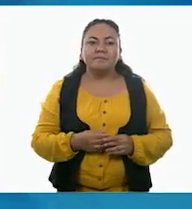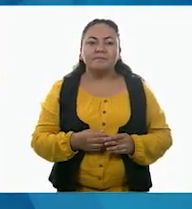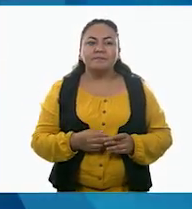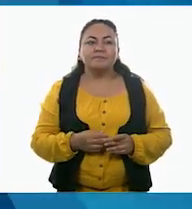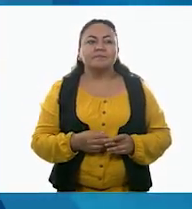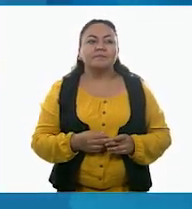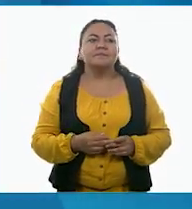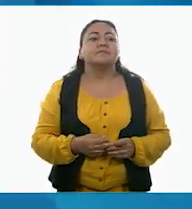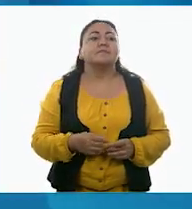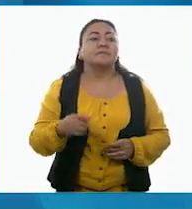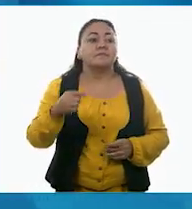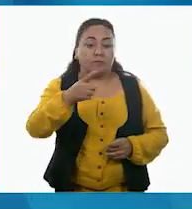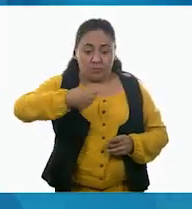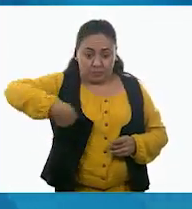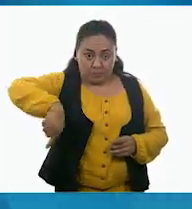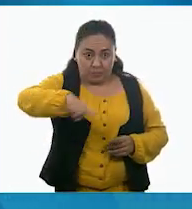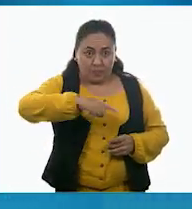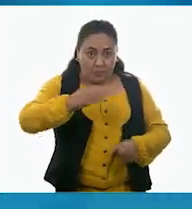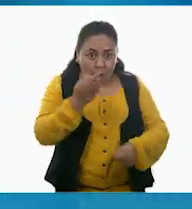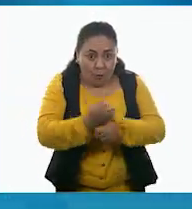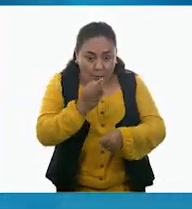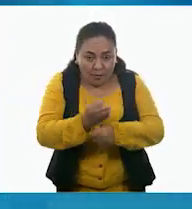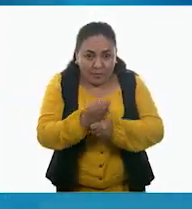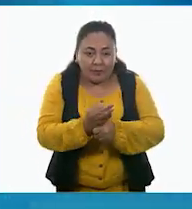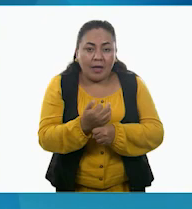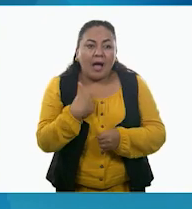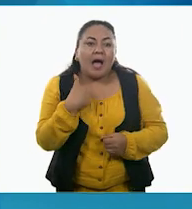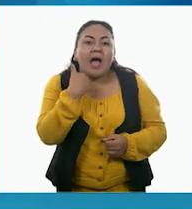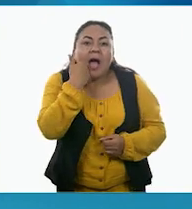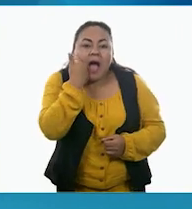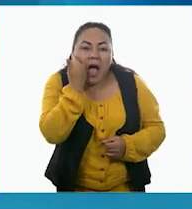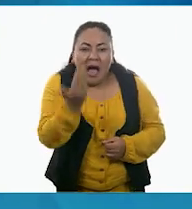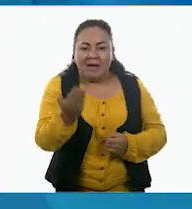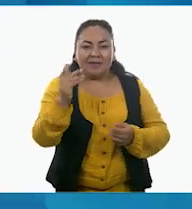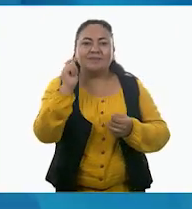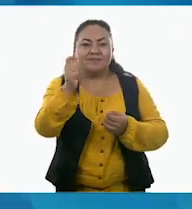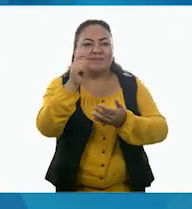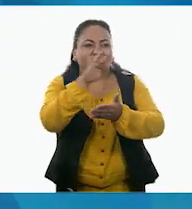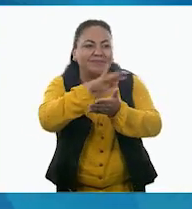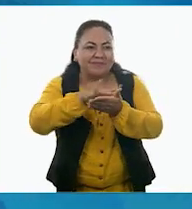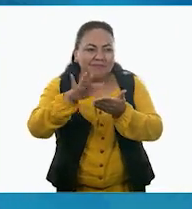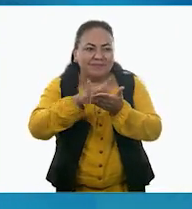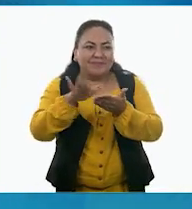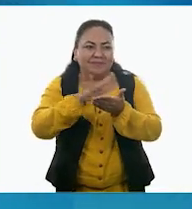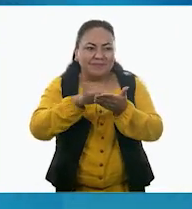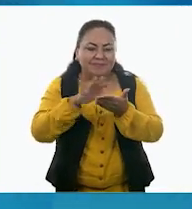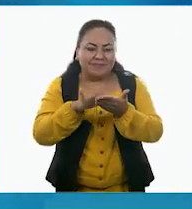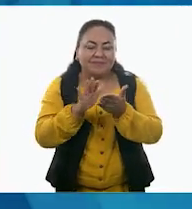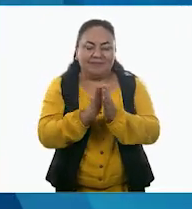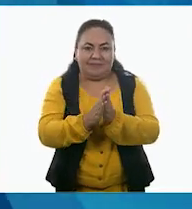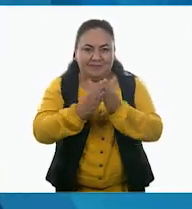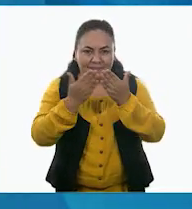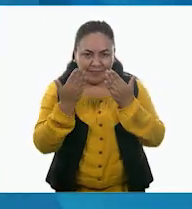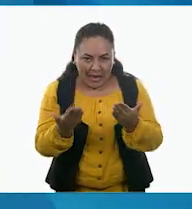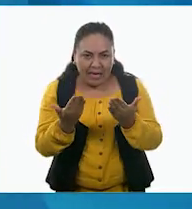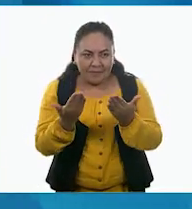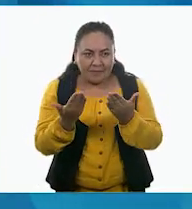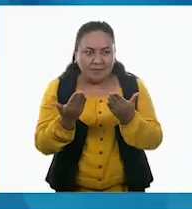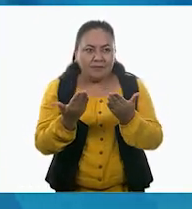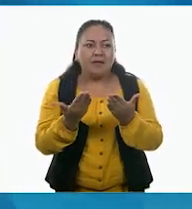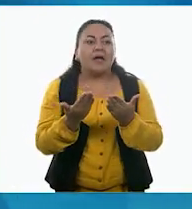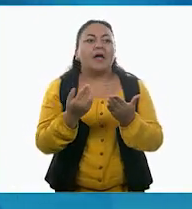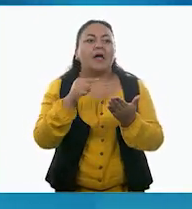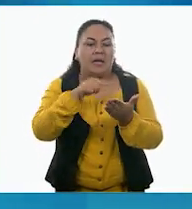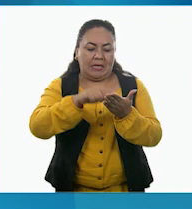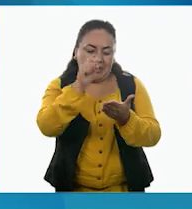te senoro yo va que na me está! ¡Tani un que curaca, un ca! ¡Ay, mi me supor que tan te